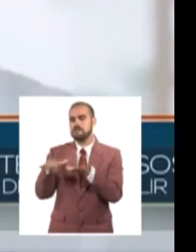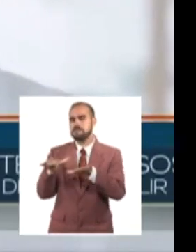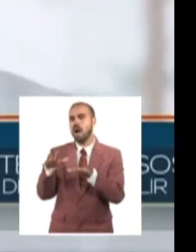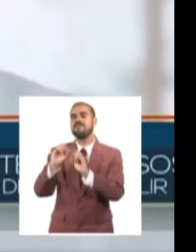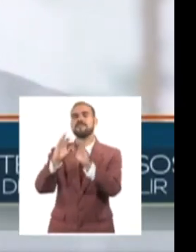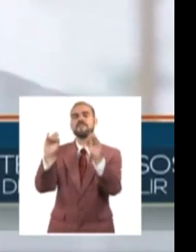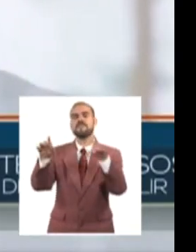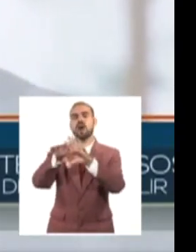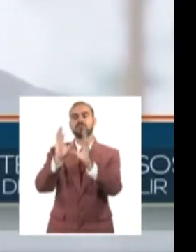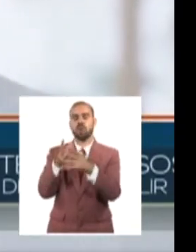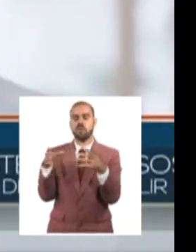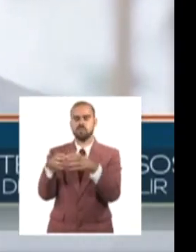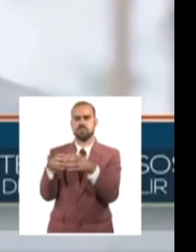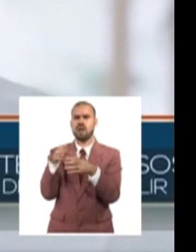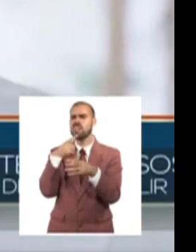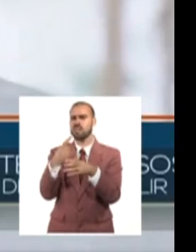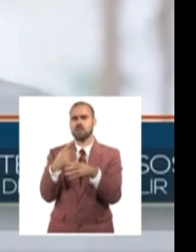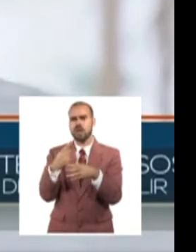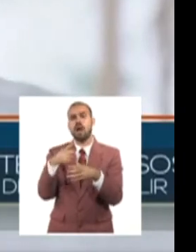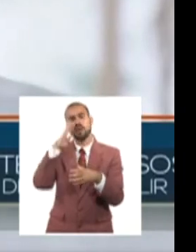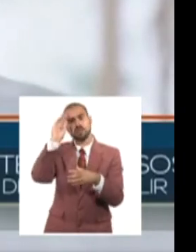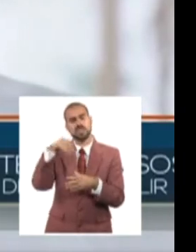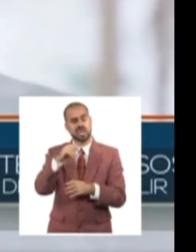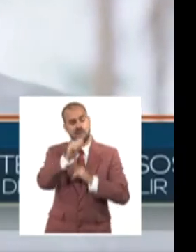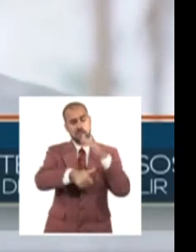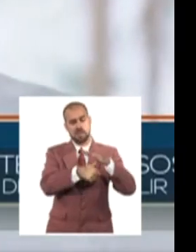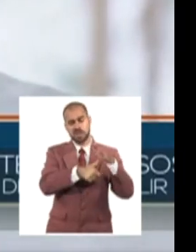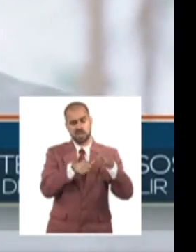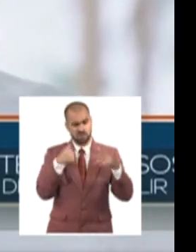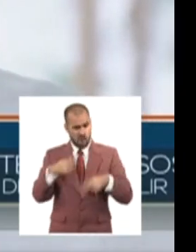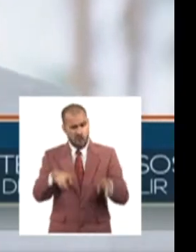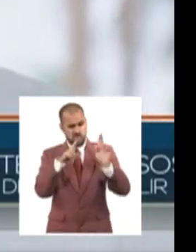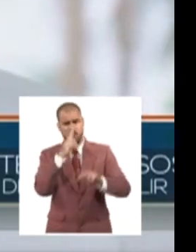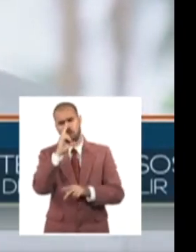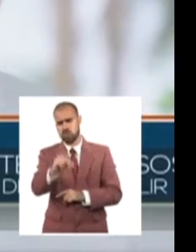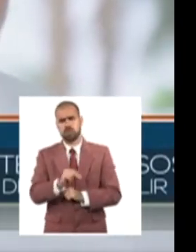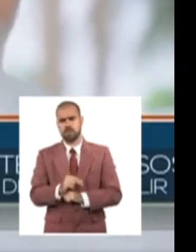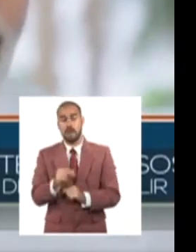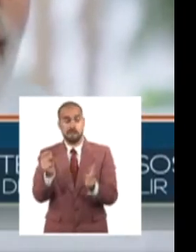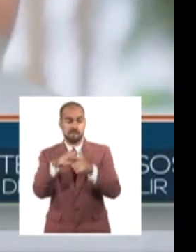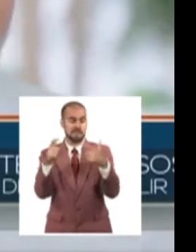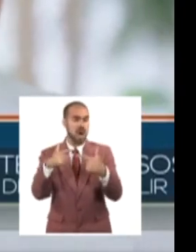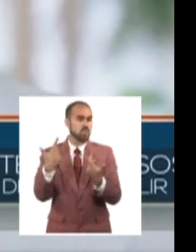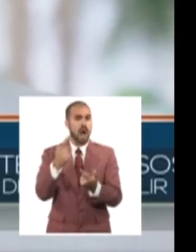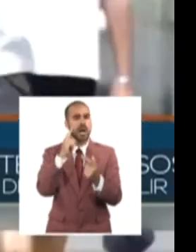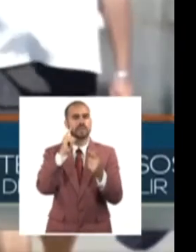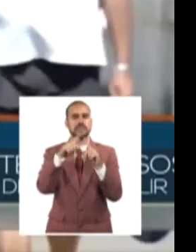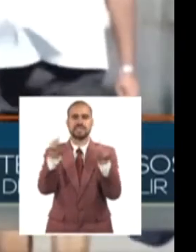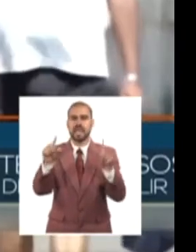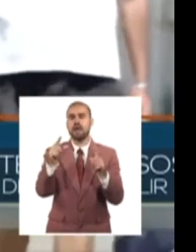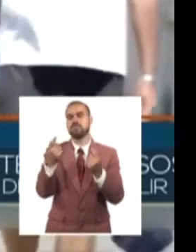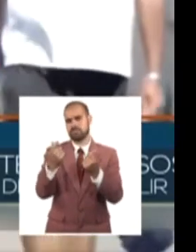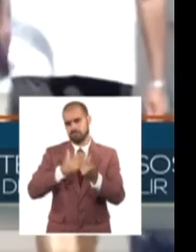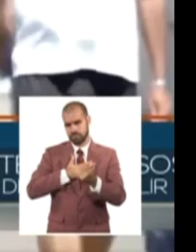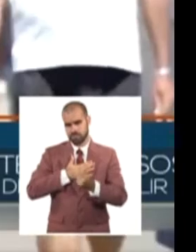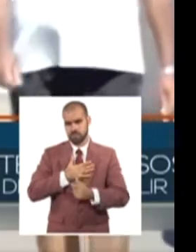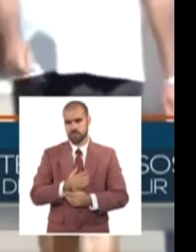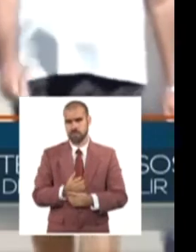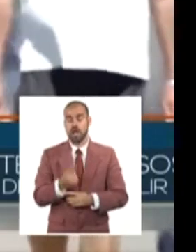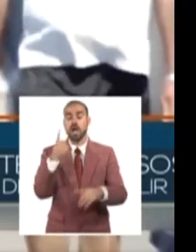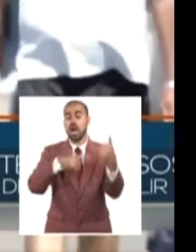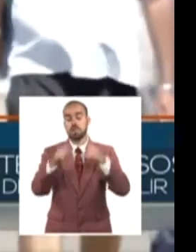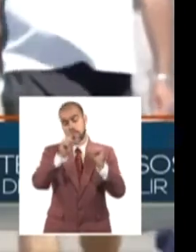oponerse a las decisiones del actual gobierno especialmente en la economía expertos entre los desafíos del ex